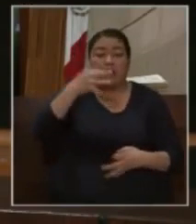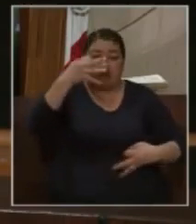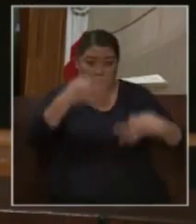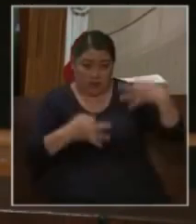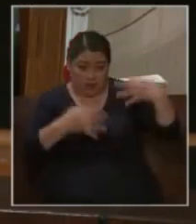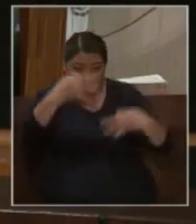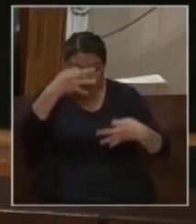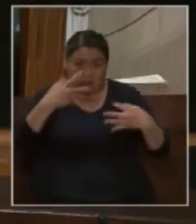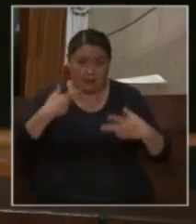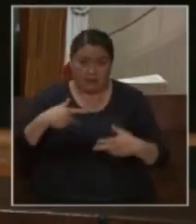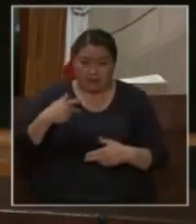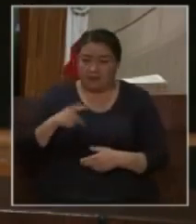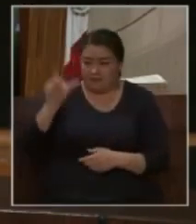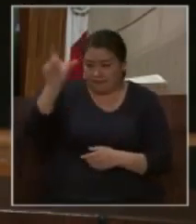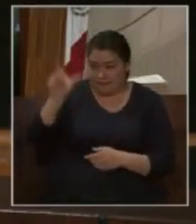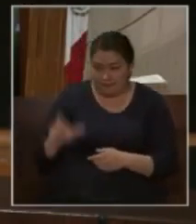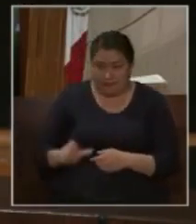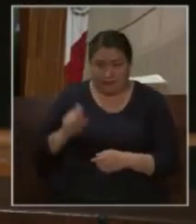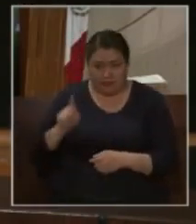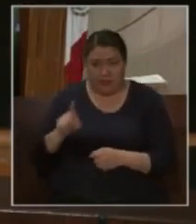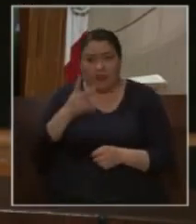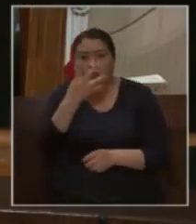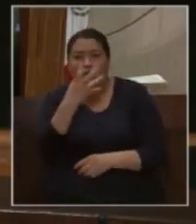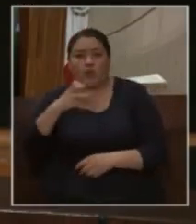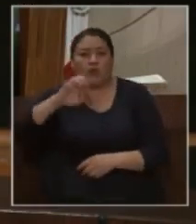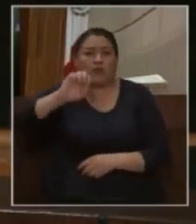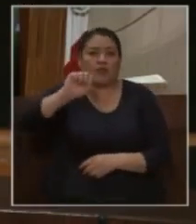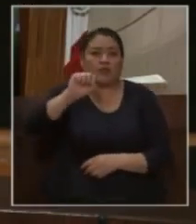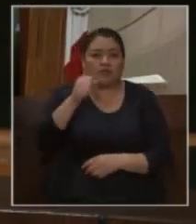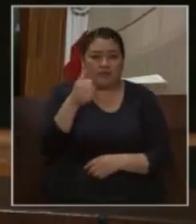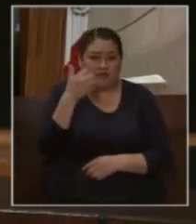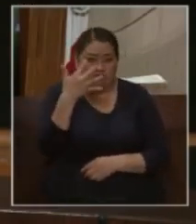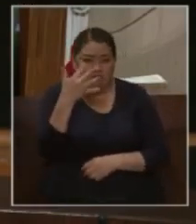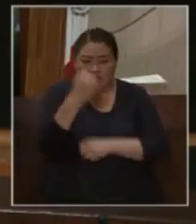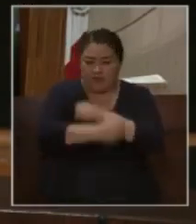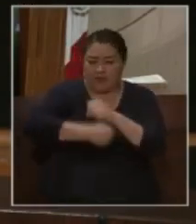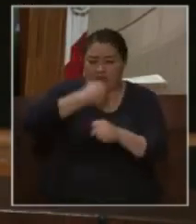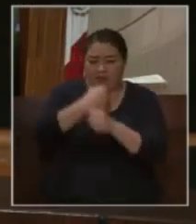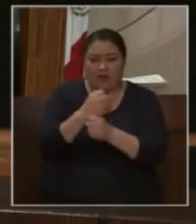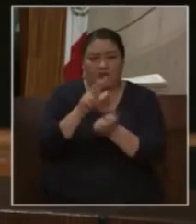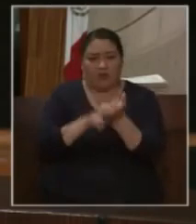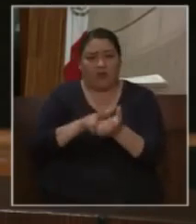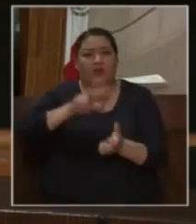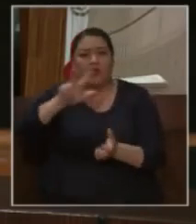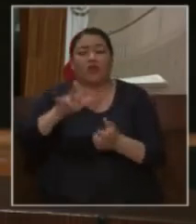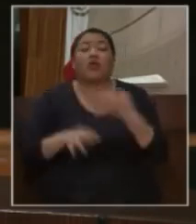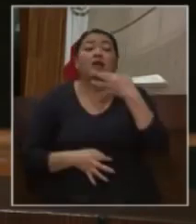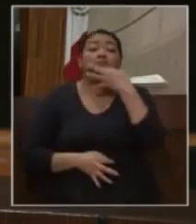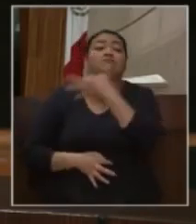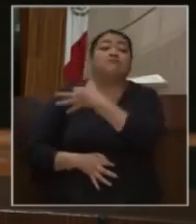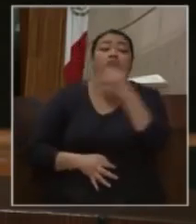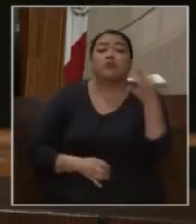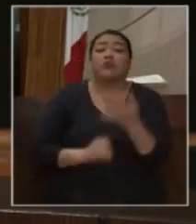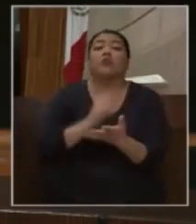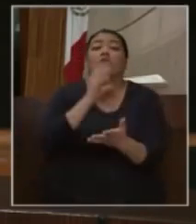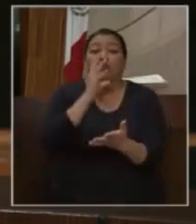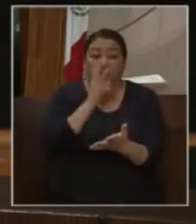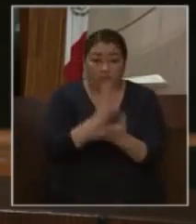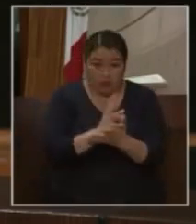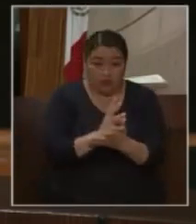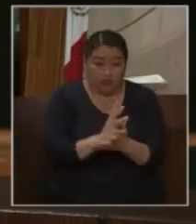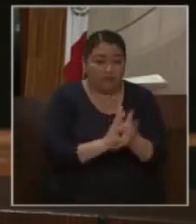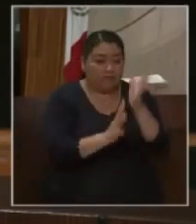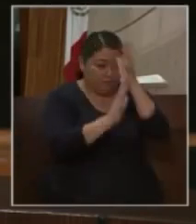los derechos político-electorales del ciudadano 465 del año en curso, se resuelve único,